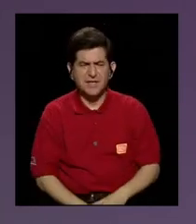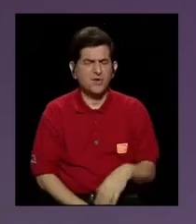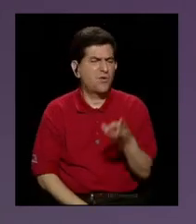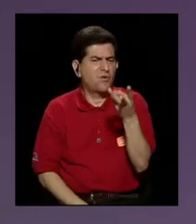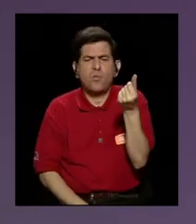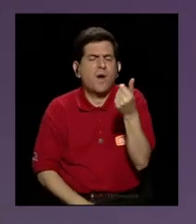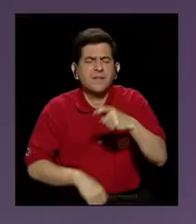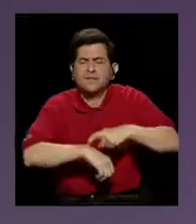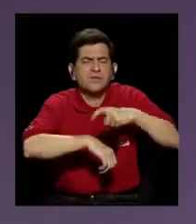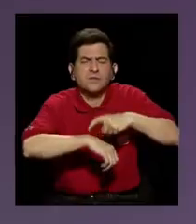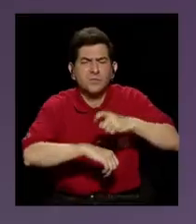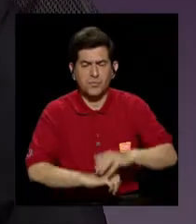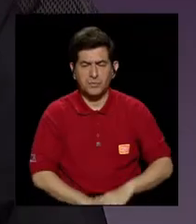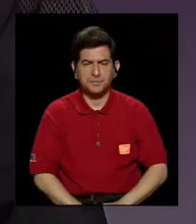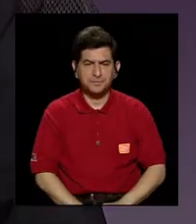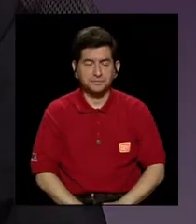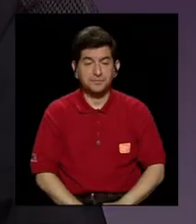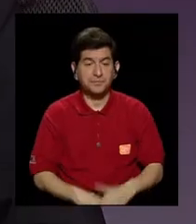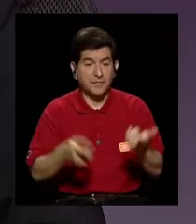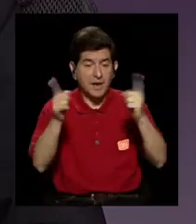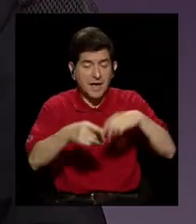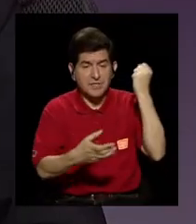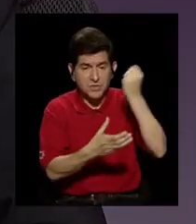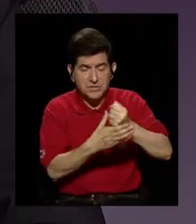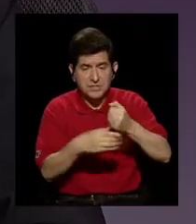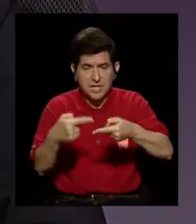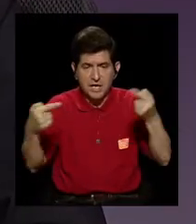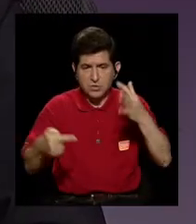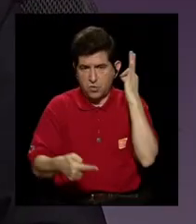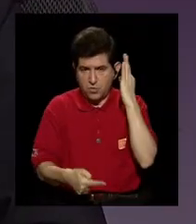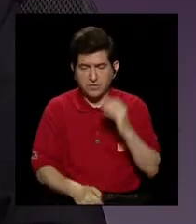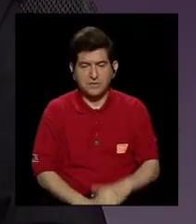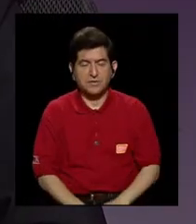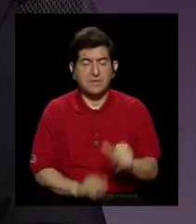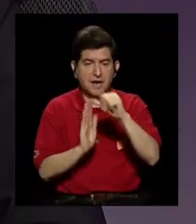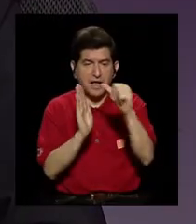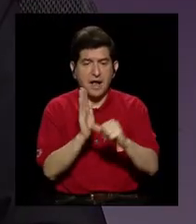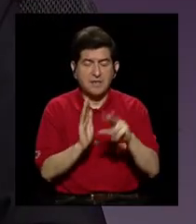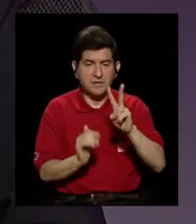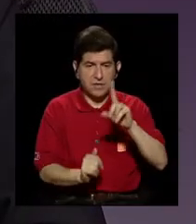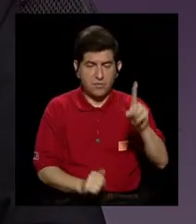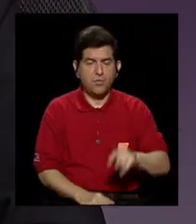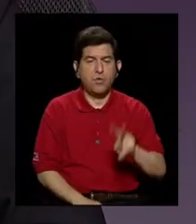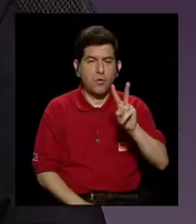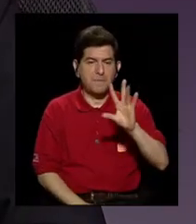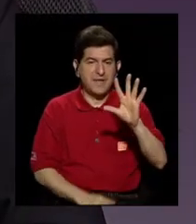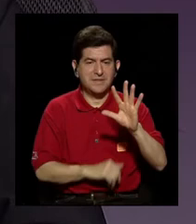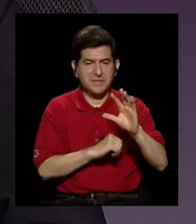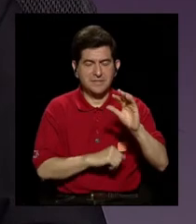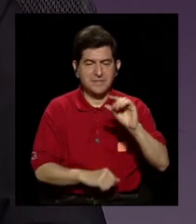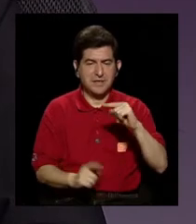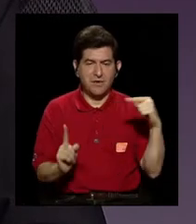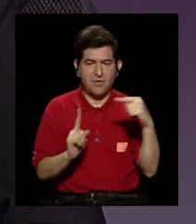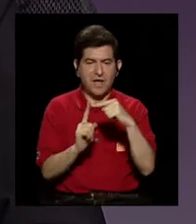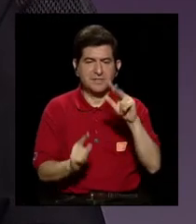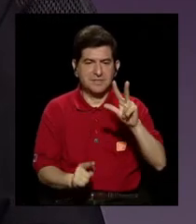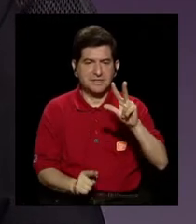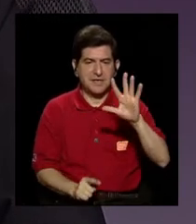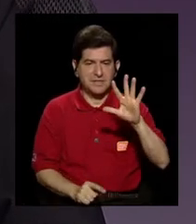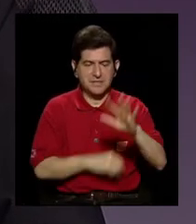¿Cuánto tiempo? En el caso de femicidio estamos hablando, y por el artículo 21, de 25 a 35 años.